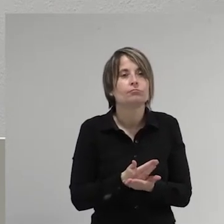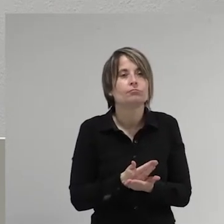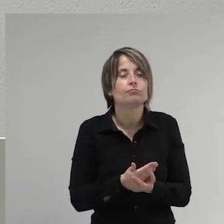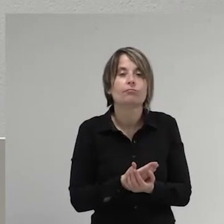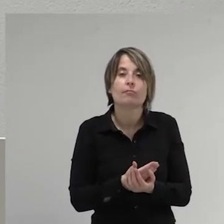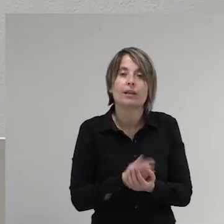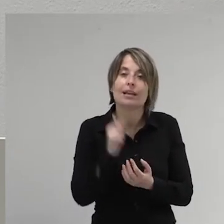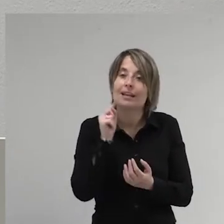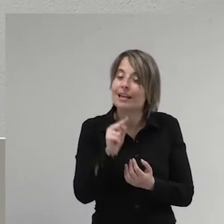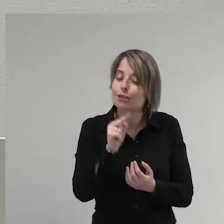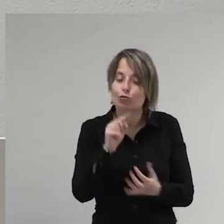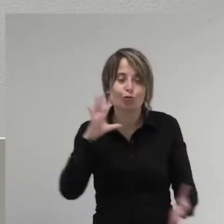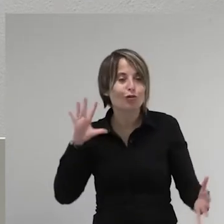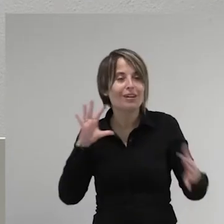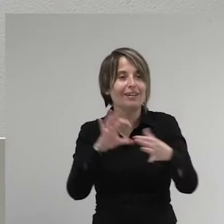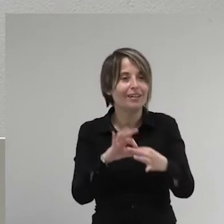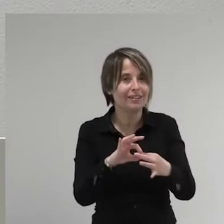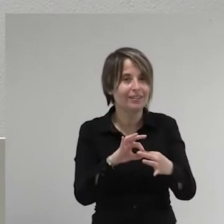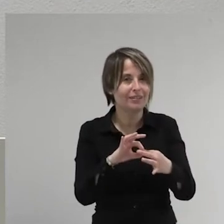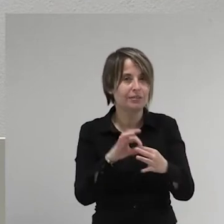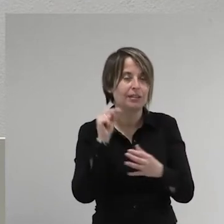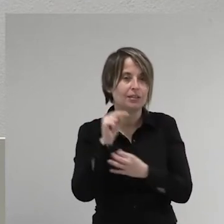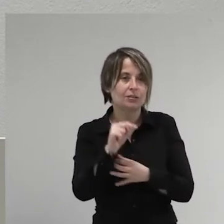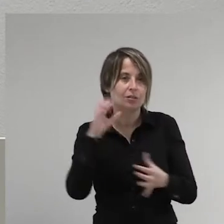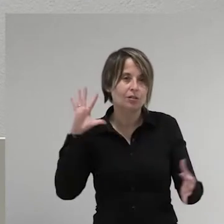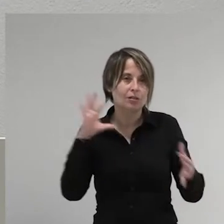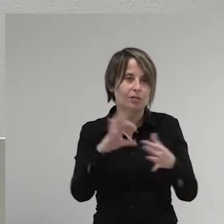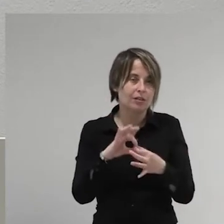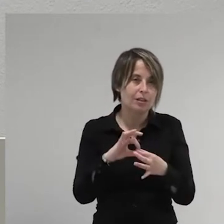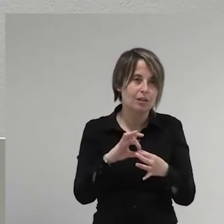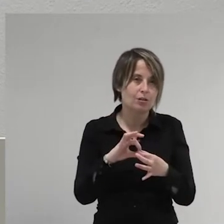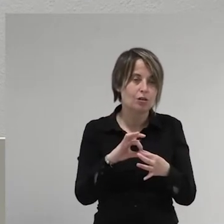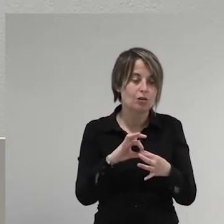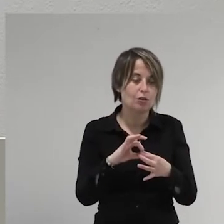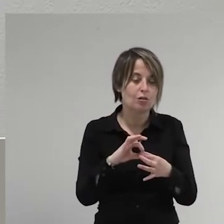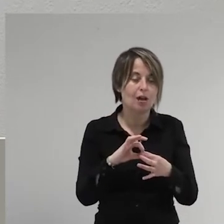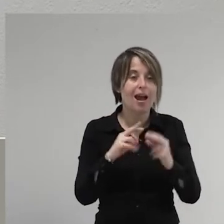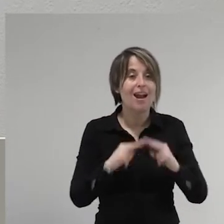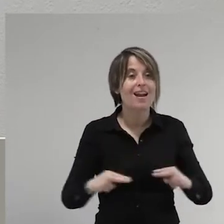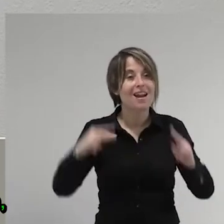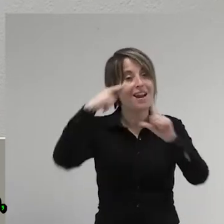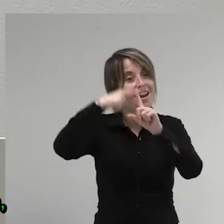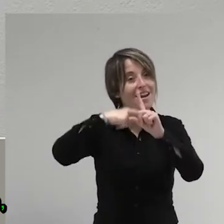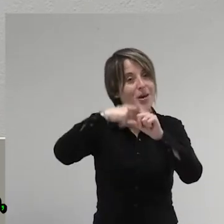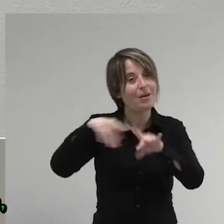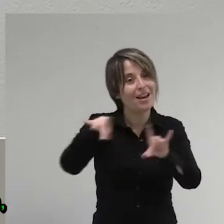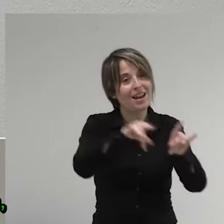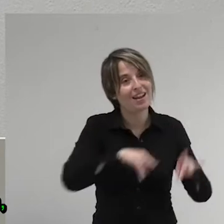Esto está estrechamente vinculado, en este caso, al nivel geopolítico. Es decir,